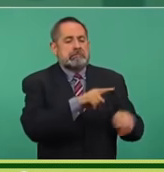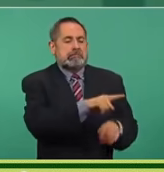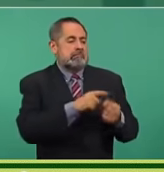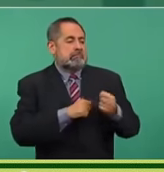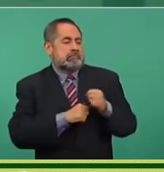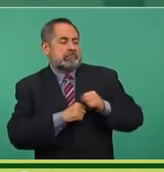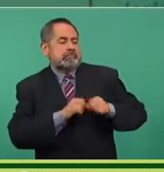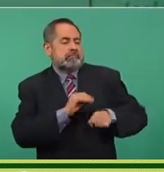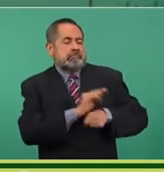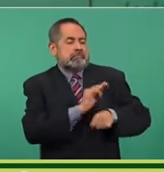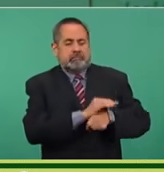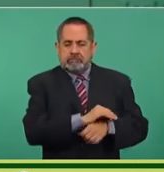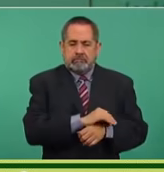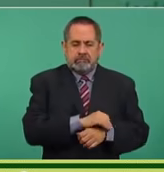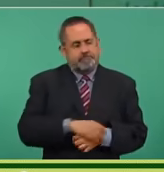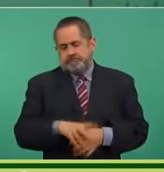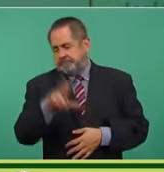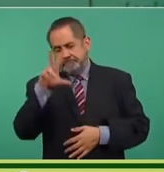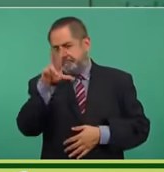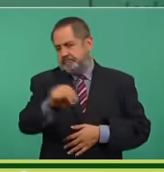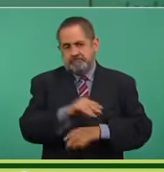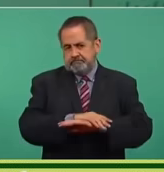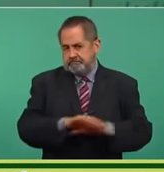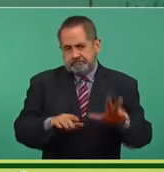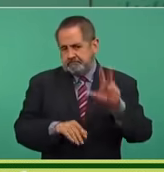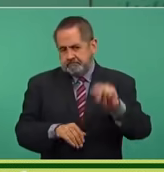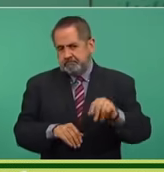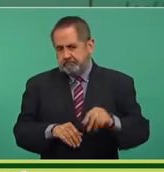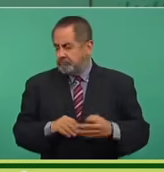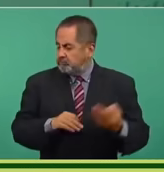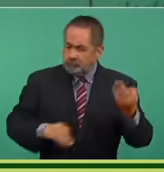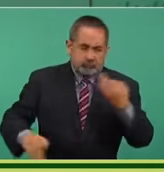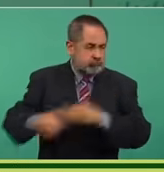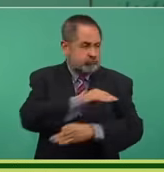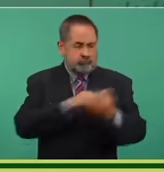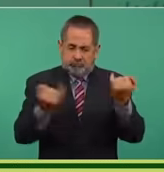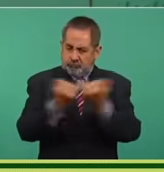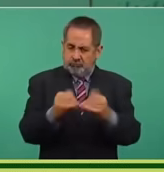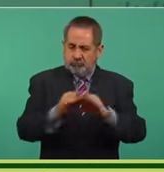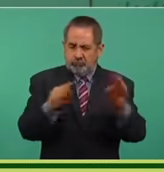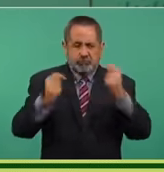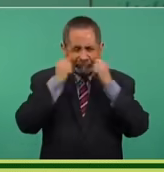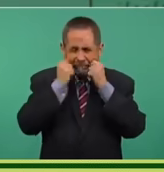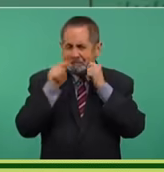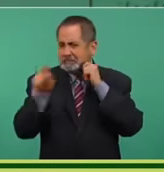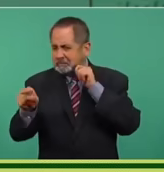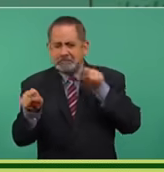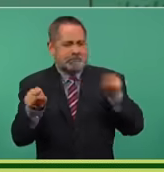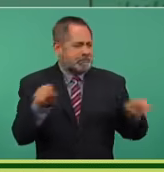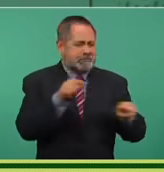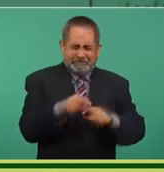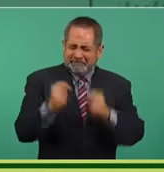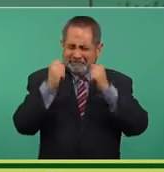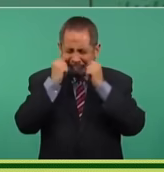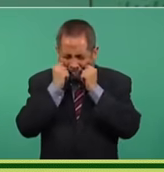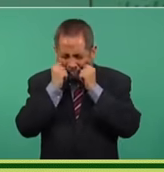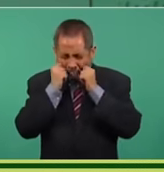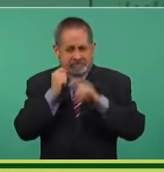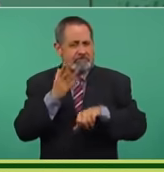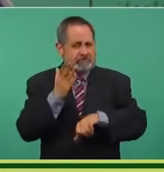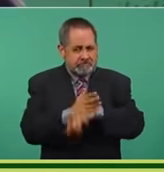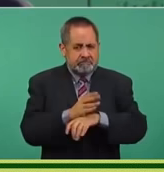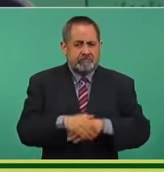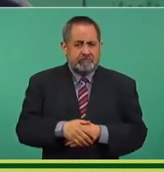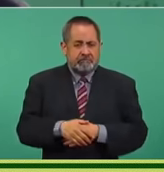no tiene que acabarse con la impunidad sea quien sea al